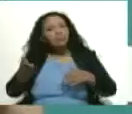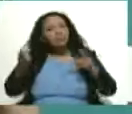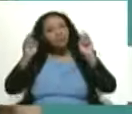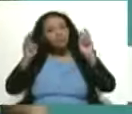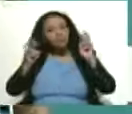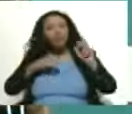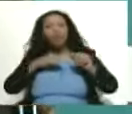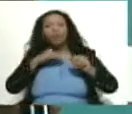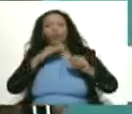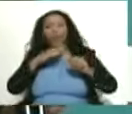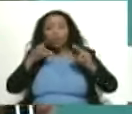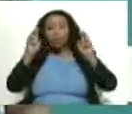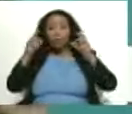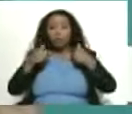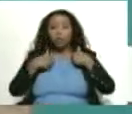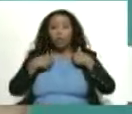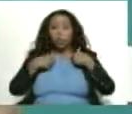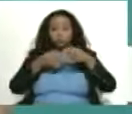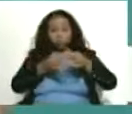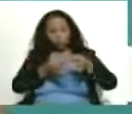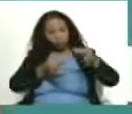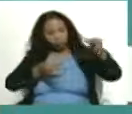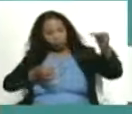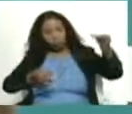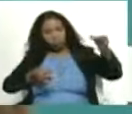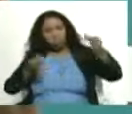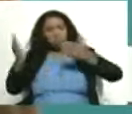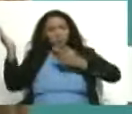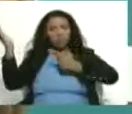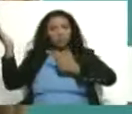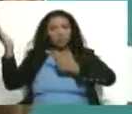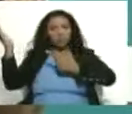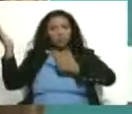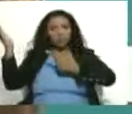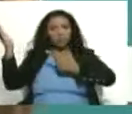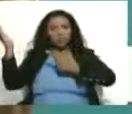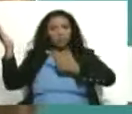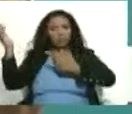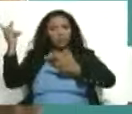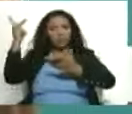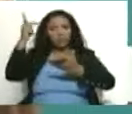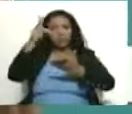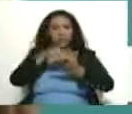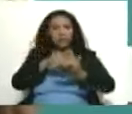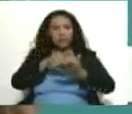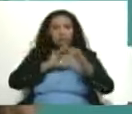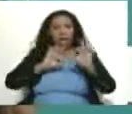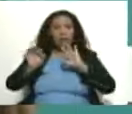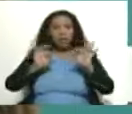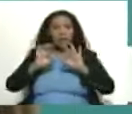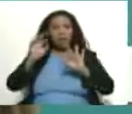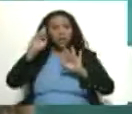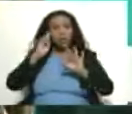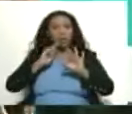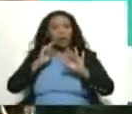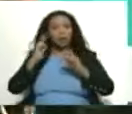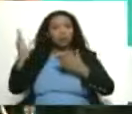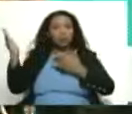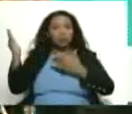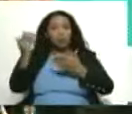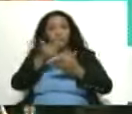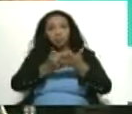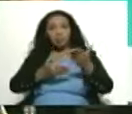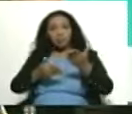de argumentos. Yo estaba viendo este folleto que estaban repartiendo cuando estábamos llegando acá al Teatro Bolívar, a la Plaza Bolívar, que